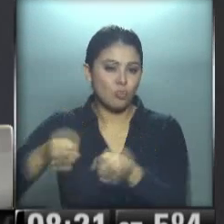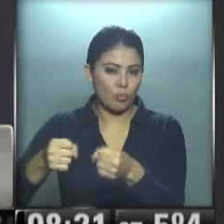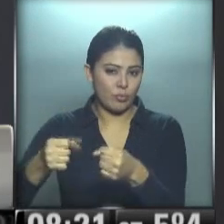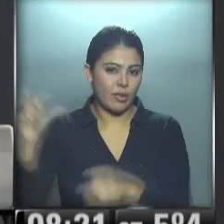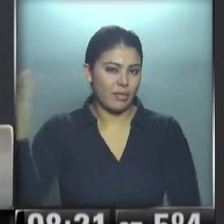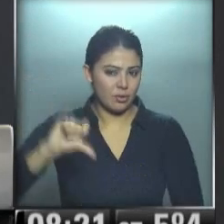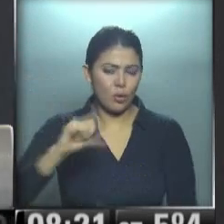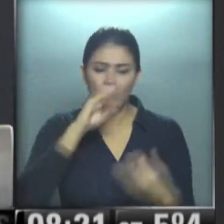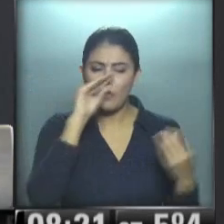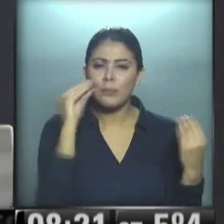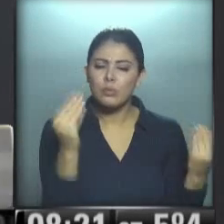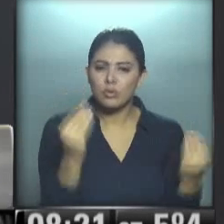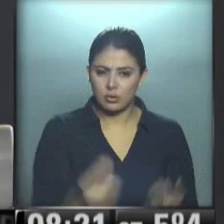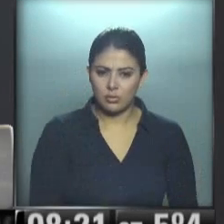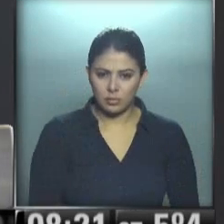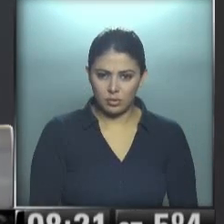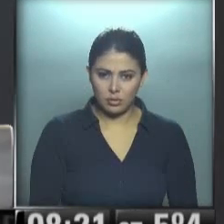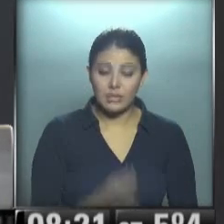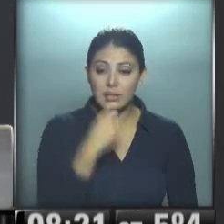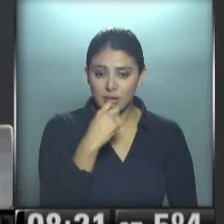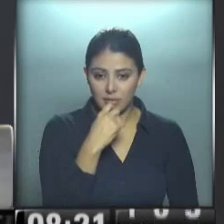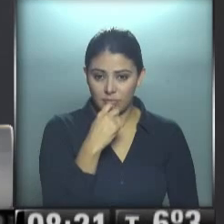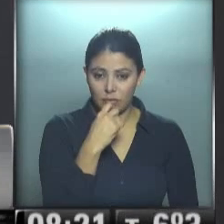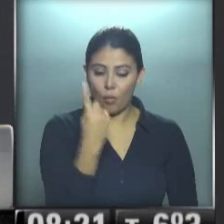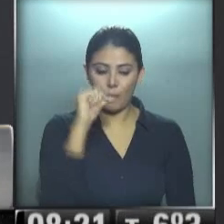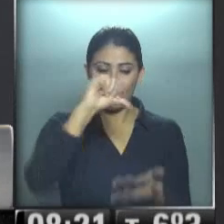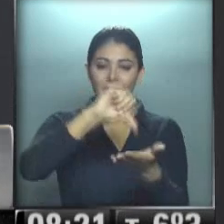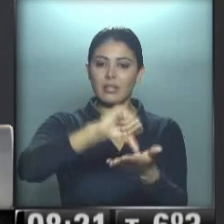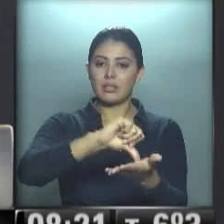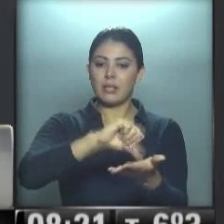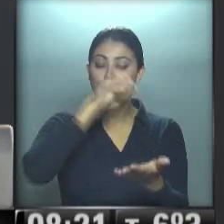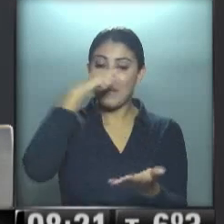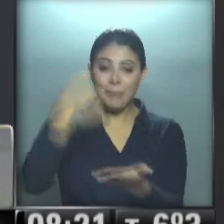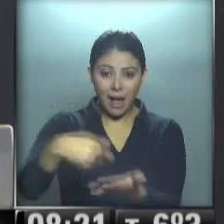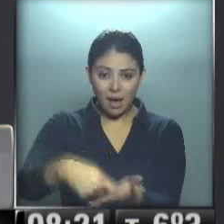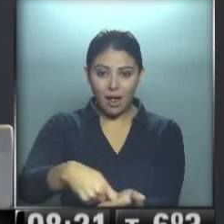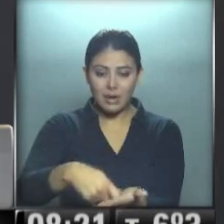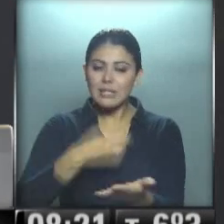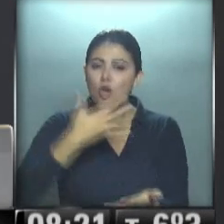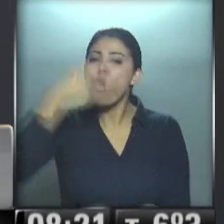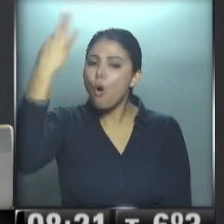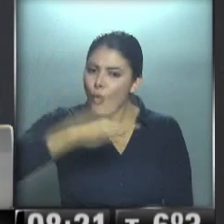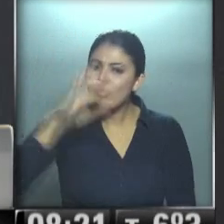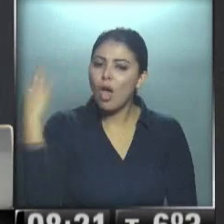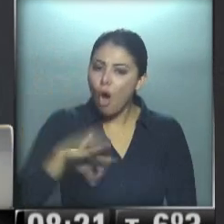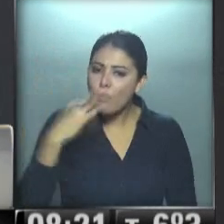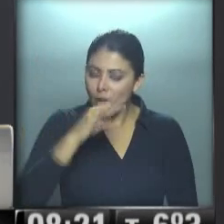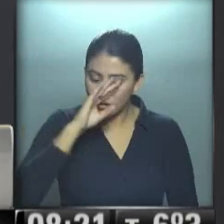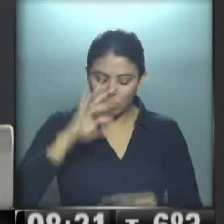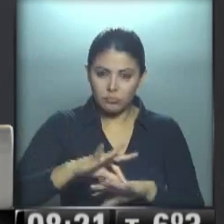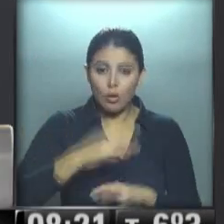virtud de lo siguiente cuando un país paga y cumple sus obligaciones financieras